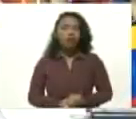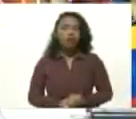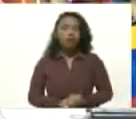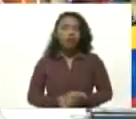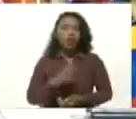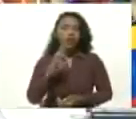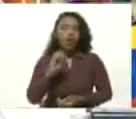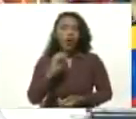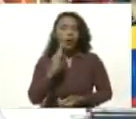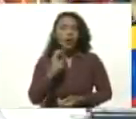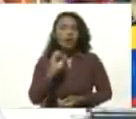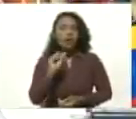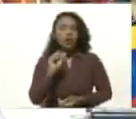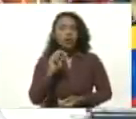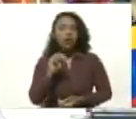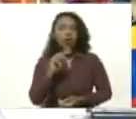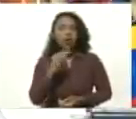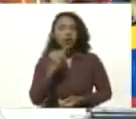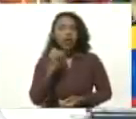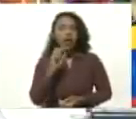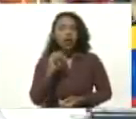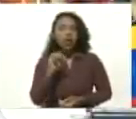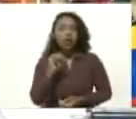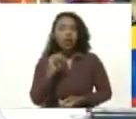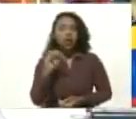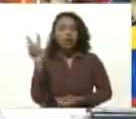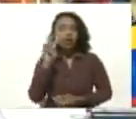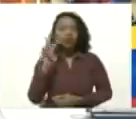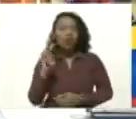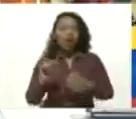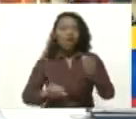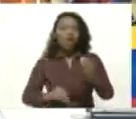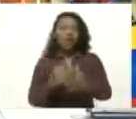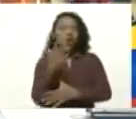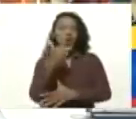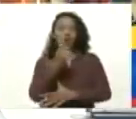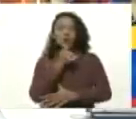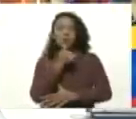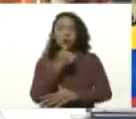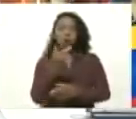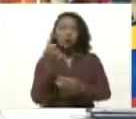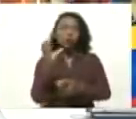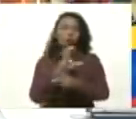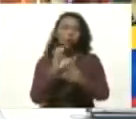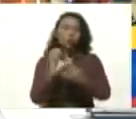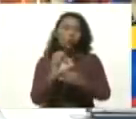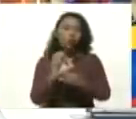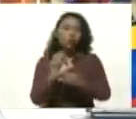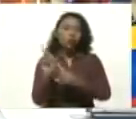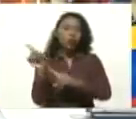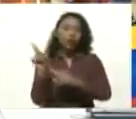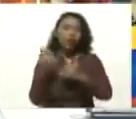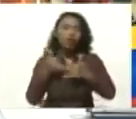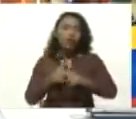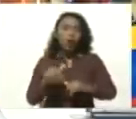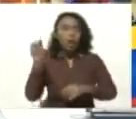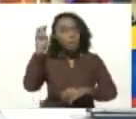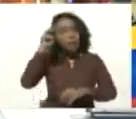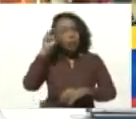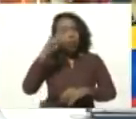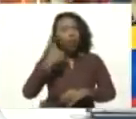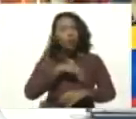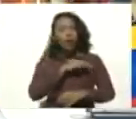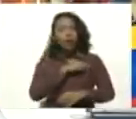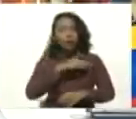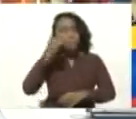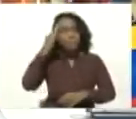robinsoniano de Venezuela, fundado por quién, por un hijo de maestros, nuestro comandante